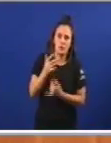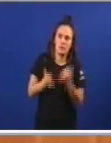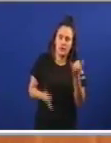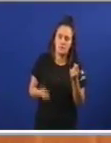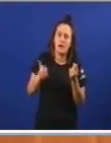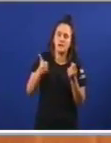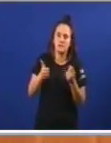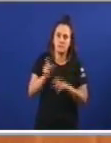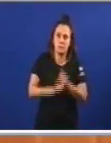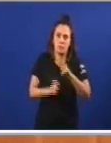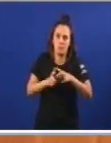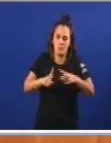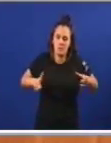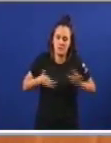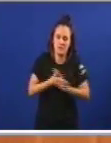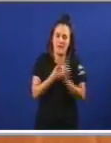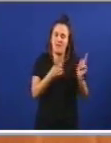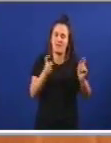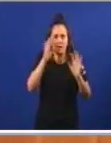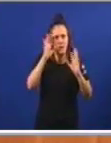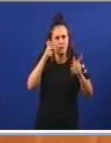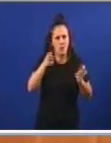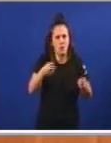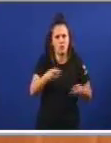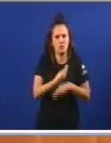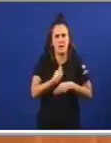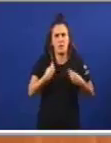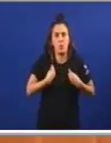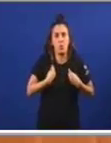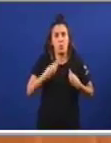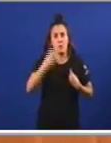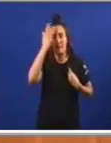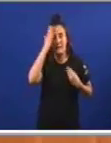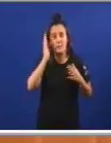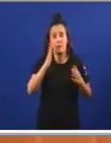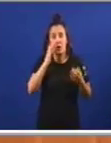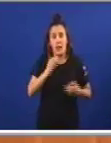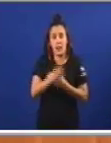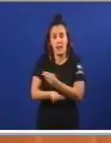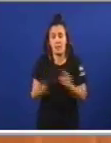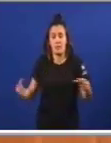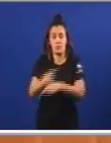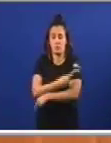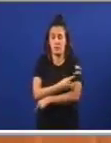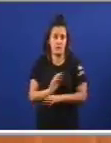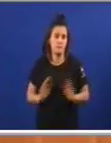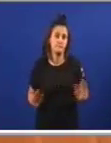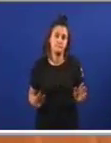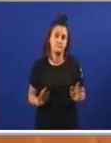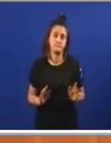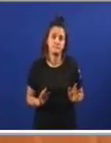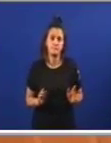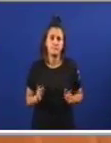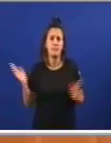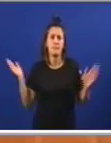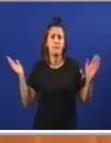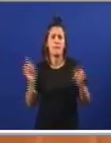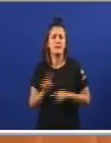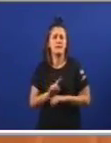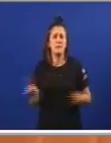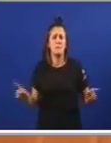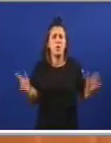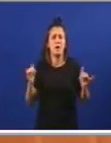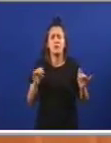obviamente, é necesaria un reforzo da saúde mental. Sin embargo, se está a facer todo o contrario. Non temos tampouco un